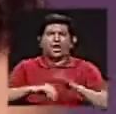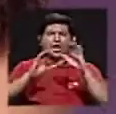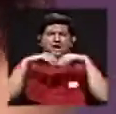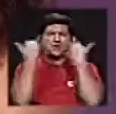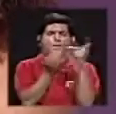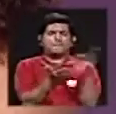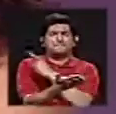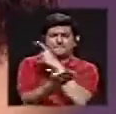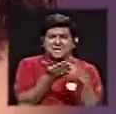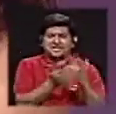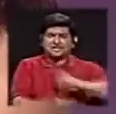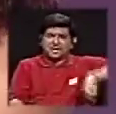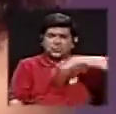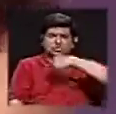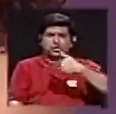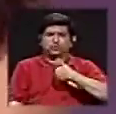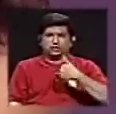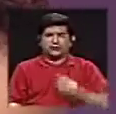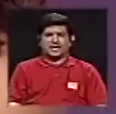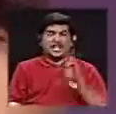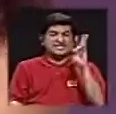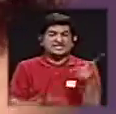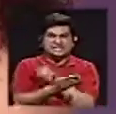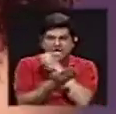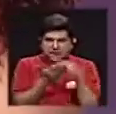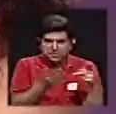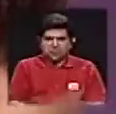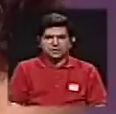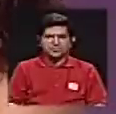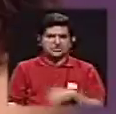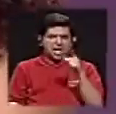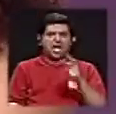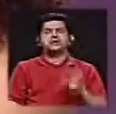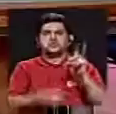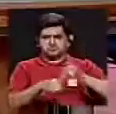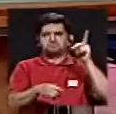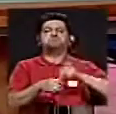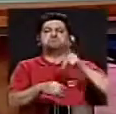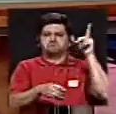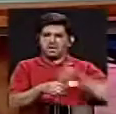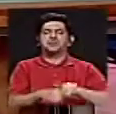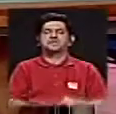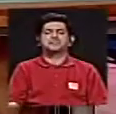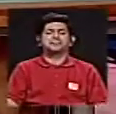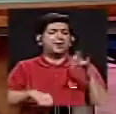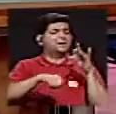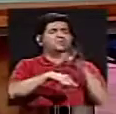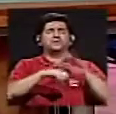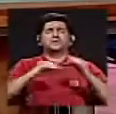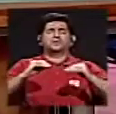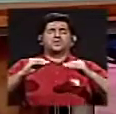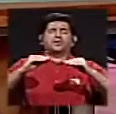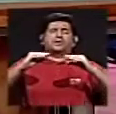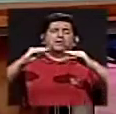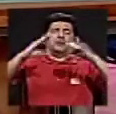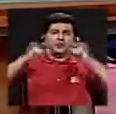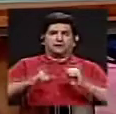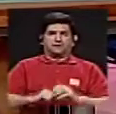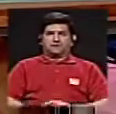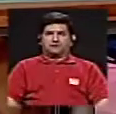provinciales nuestros de las siete provincias los cuales asistieron temprano de la mañana